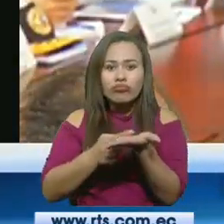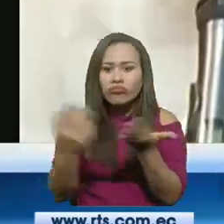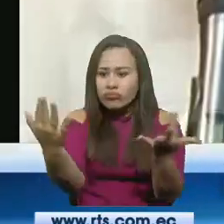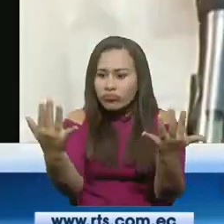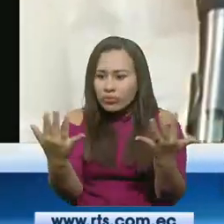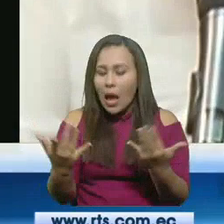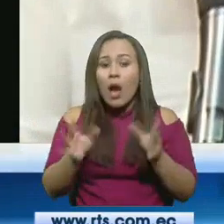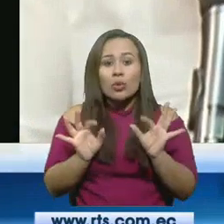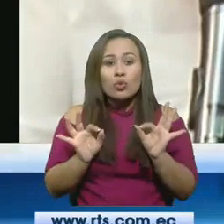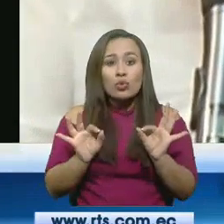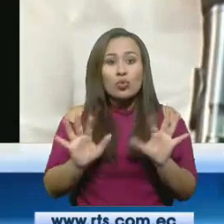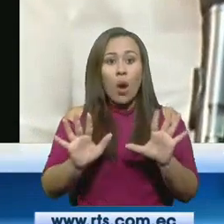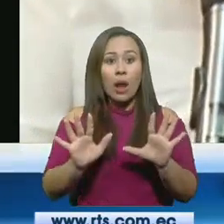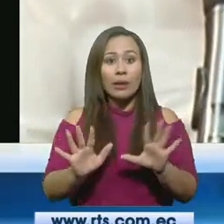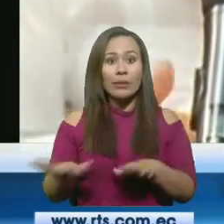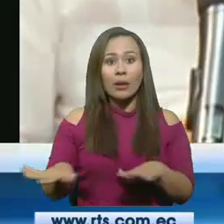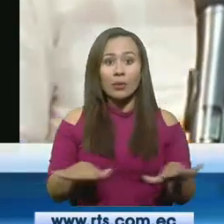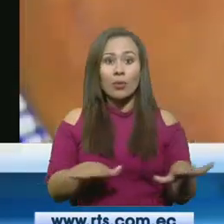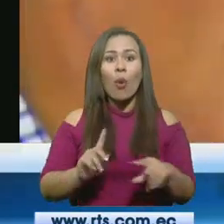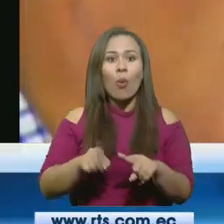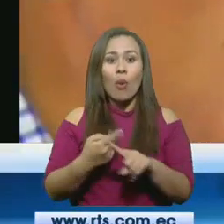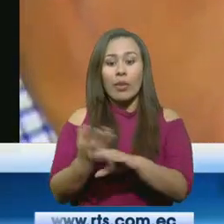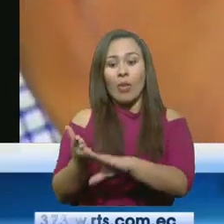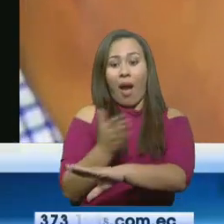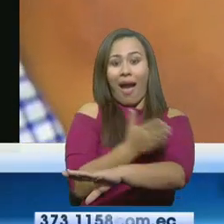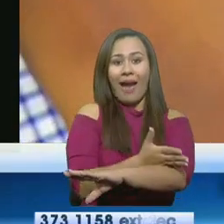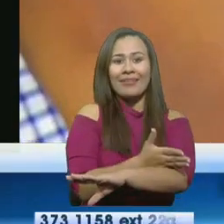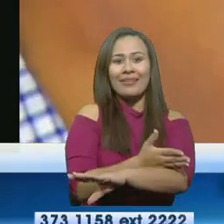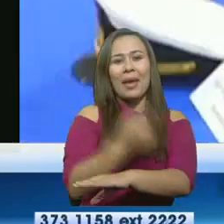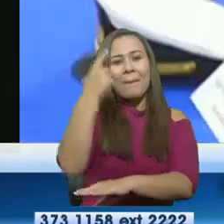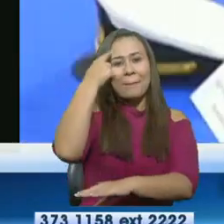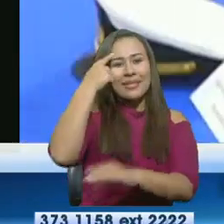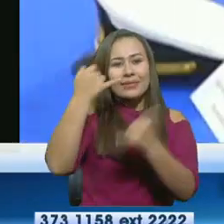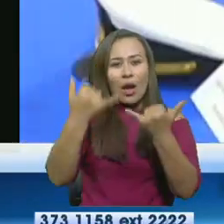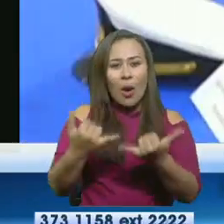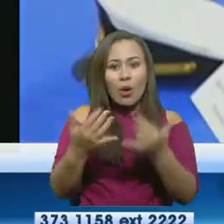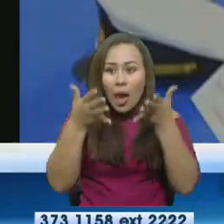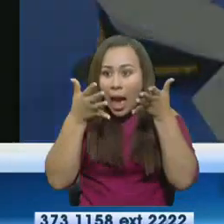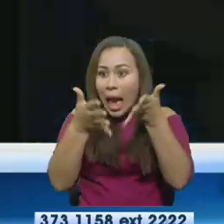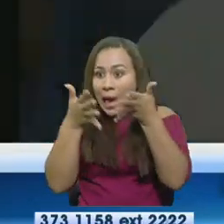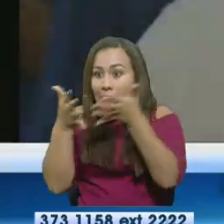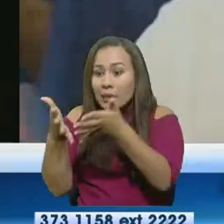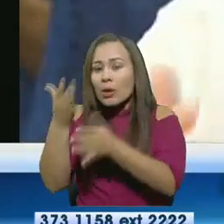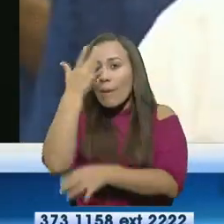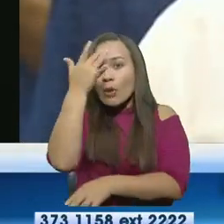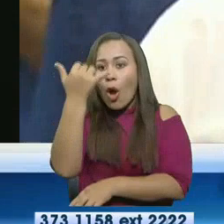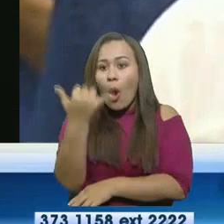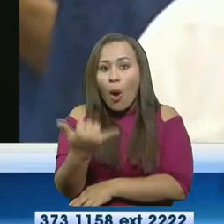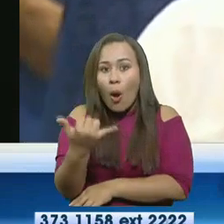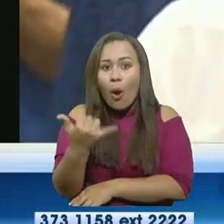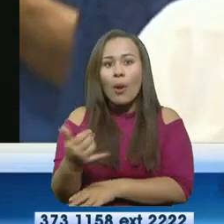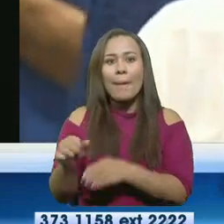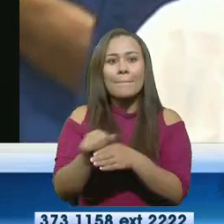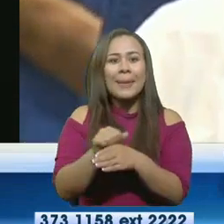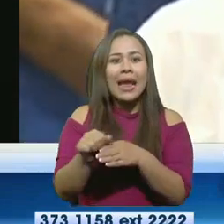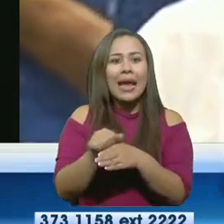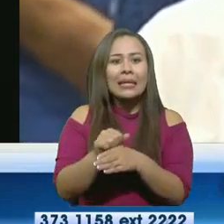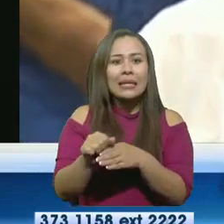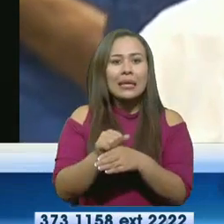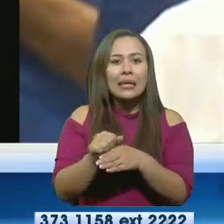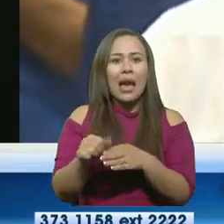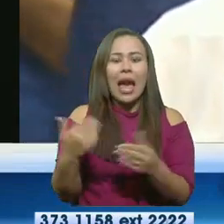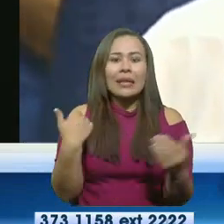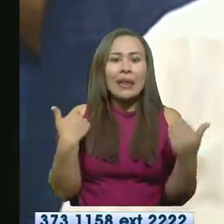el movimiento telúrico surgió. Con todos los ojos bien abiertos. Lo que ustedes están viendo es una muestra de cómo